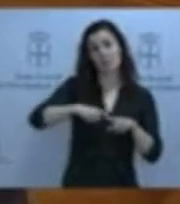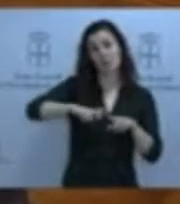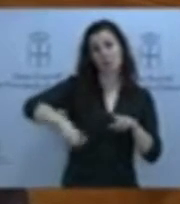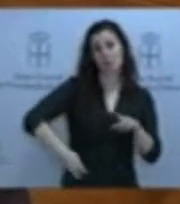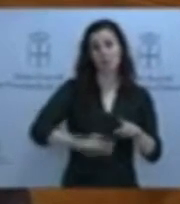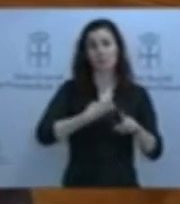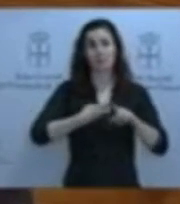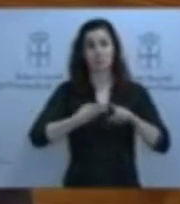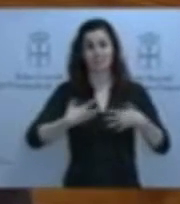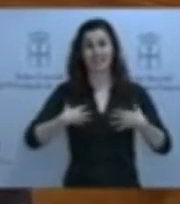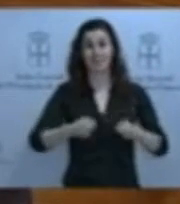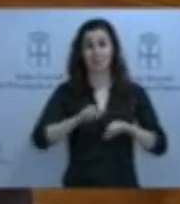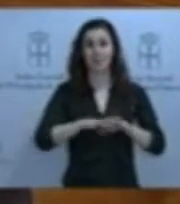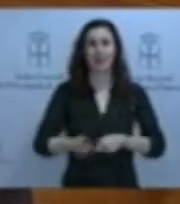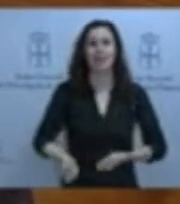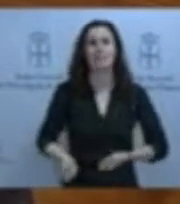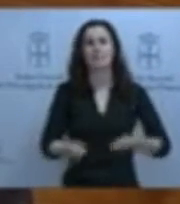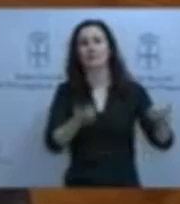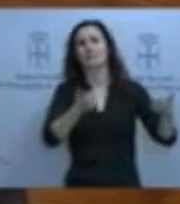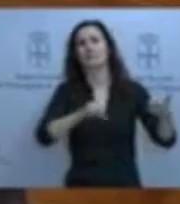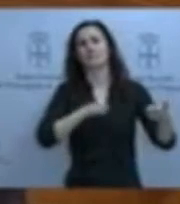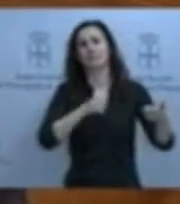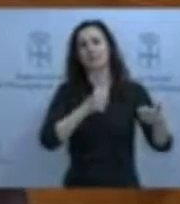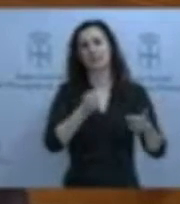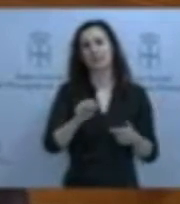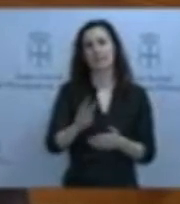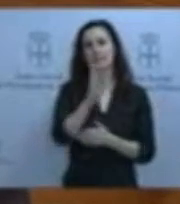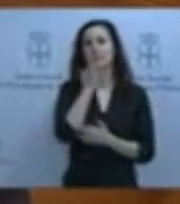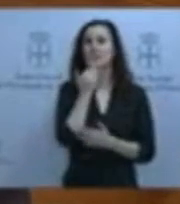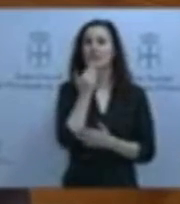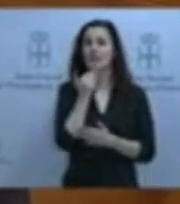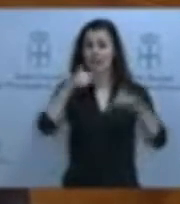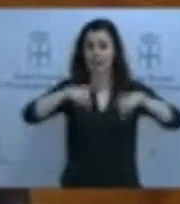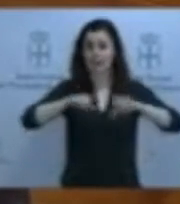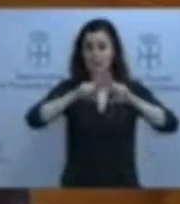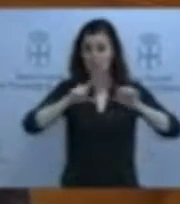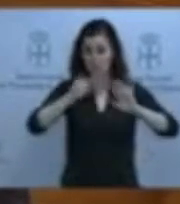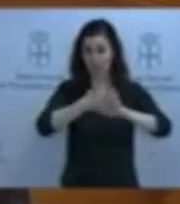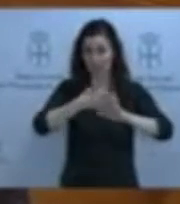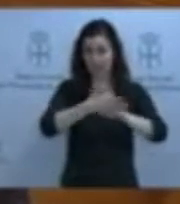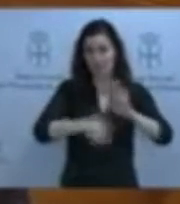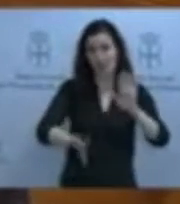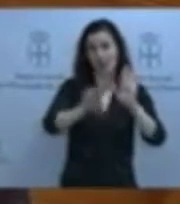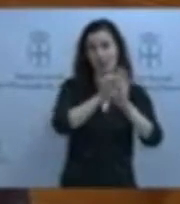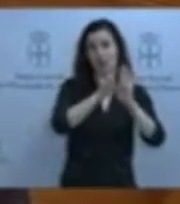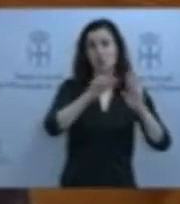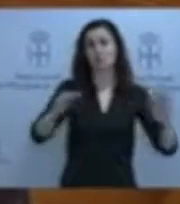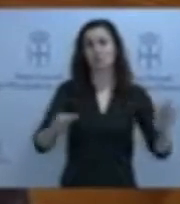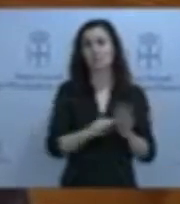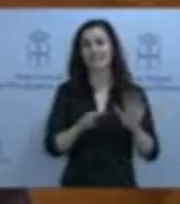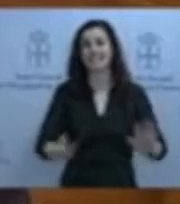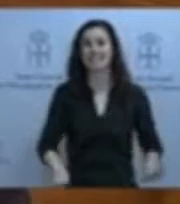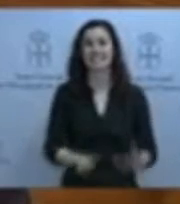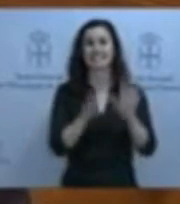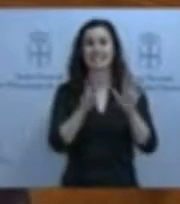a residencias geriátricas y centros sociales. Y de Asturias dice que tienen una ley desde el año 2007 de atención y